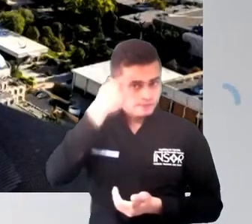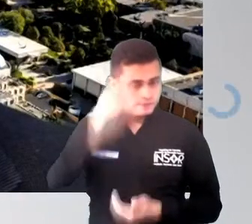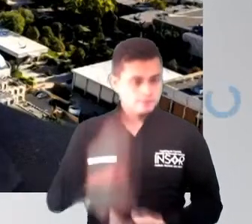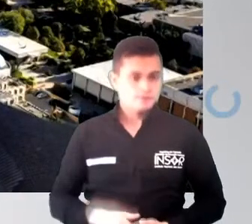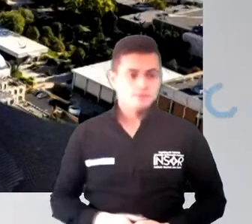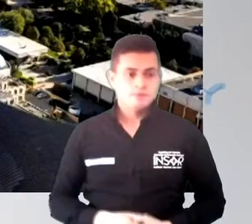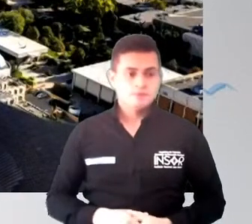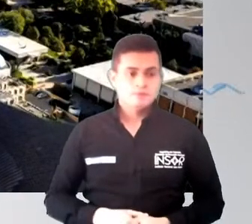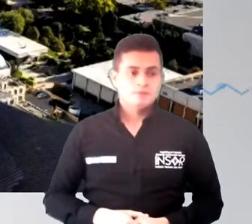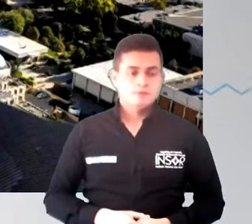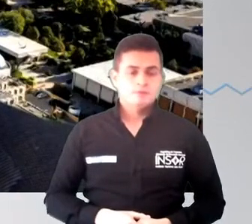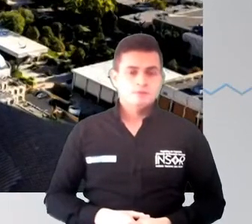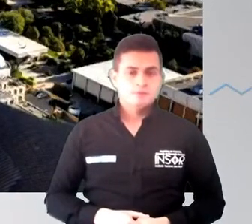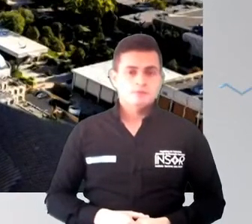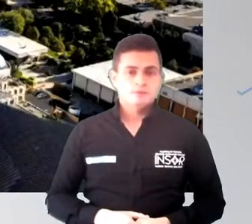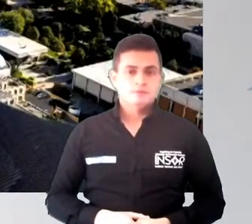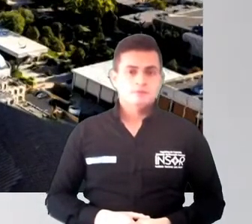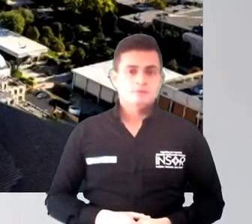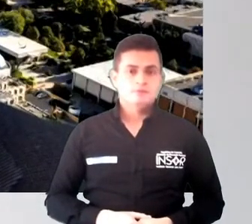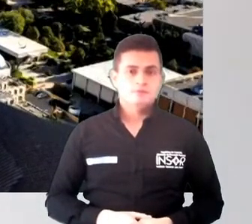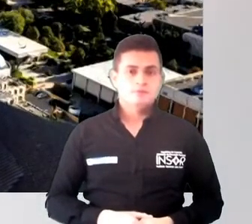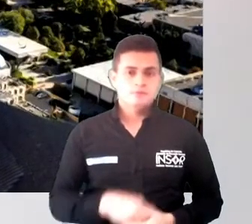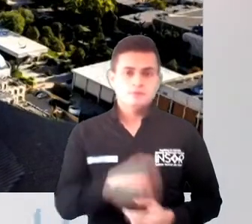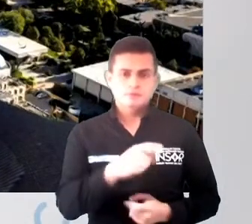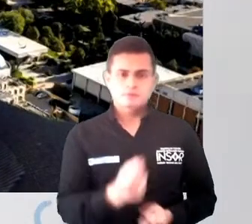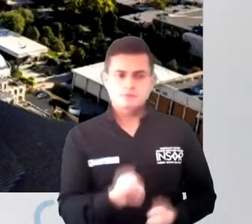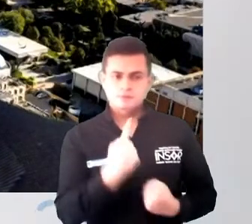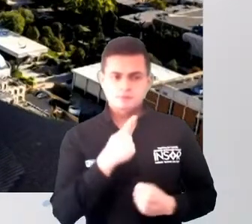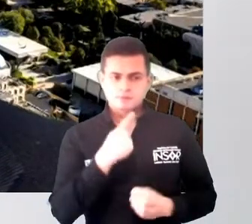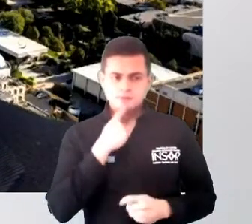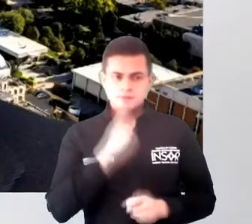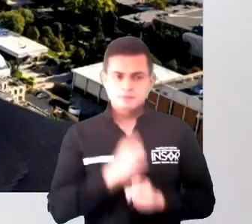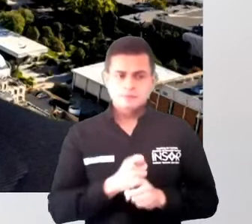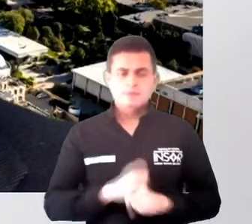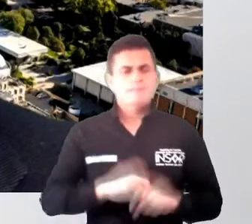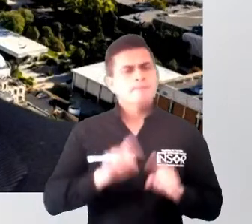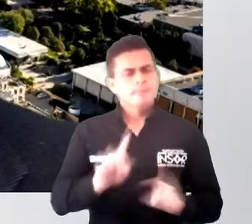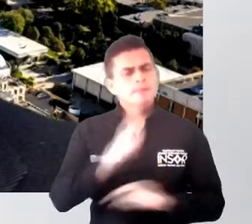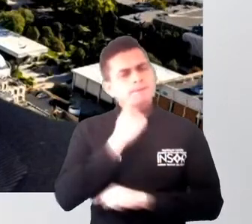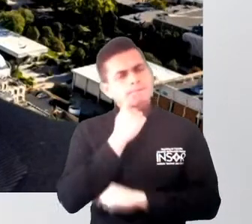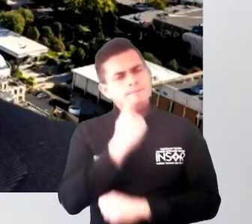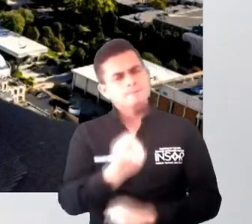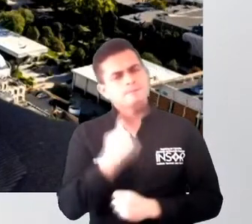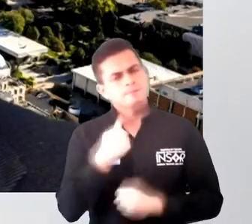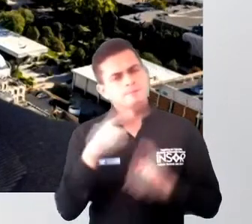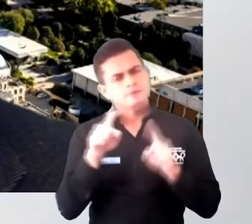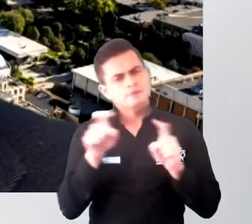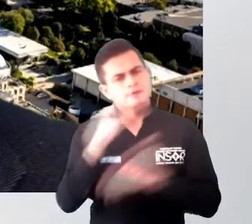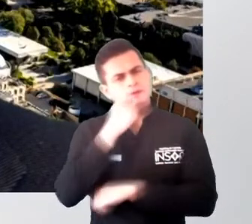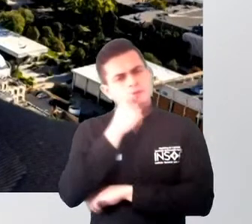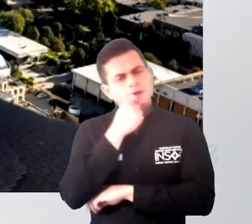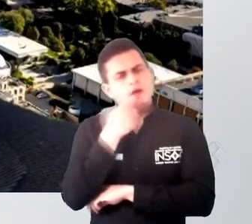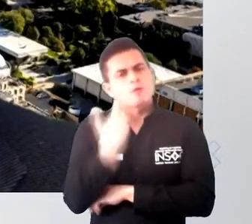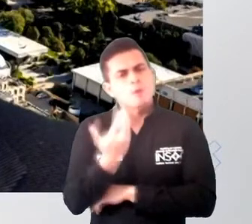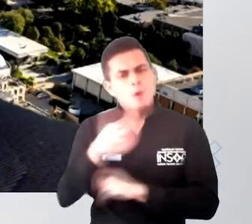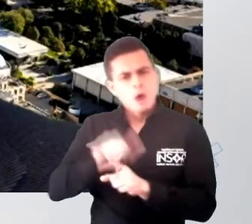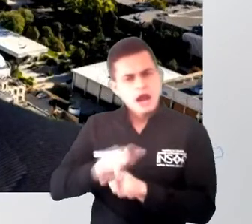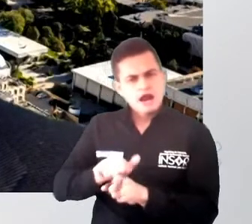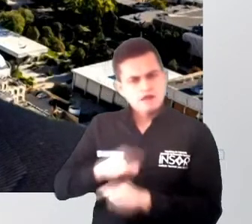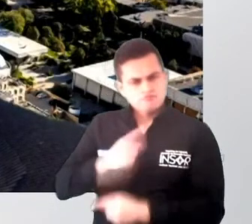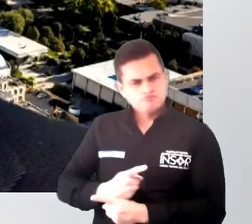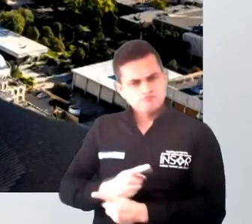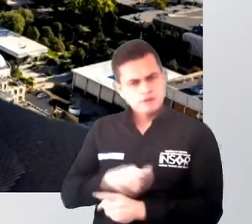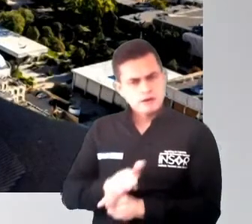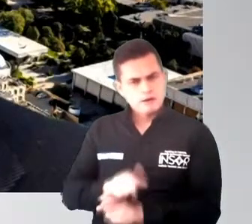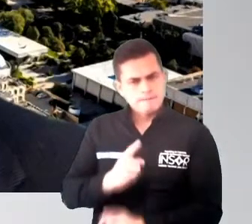es difícil toda la pregunta al señor Álvaro, pero la pregunta era sobre encontrar el equilibrio correcto entre